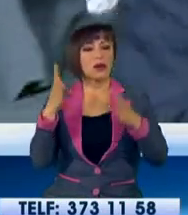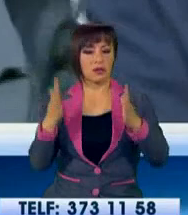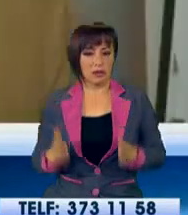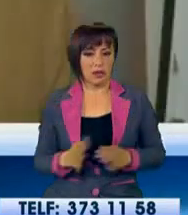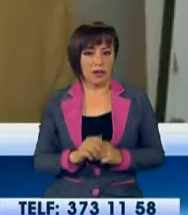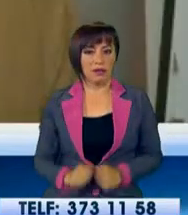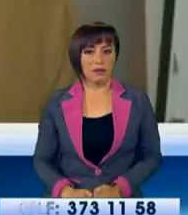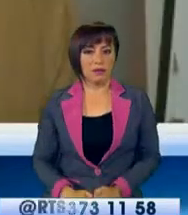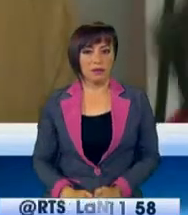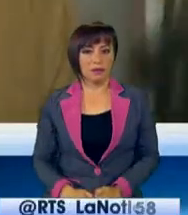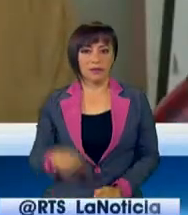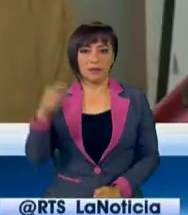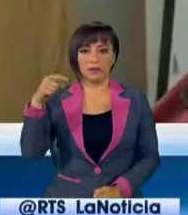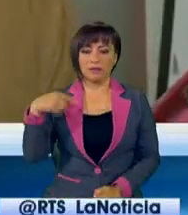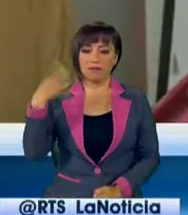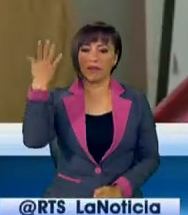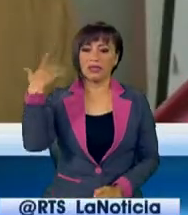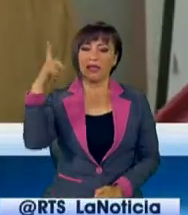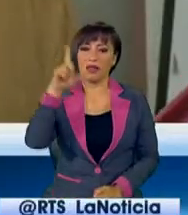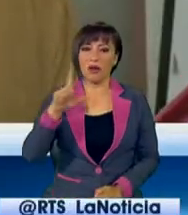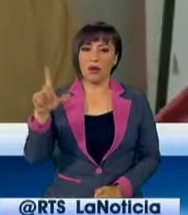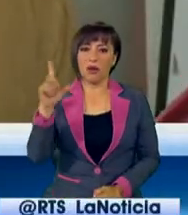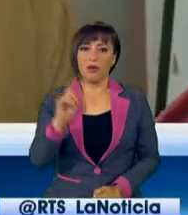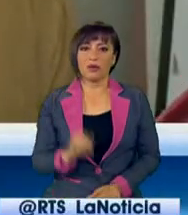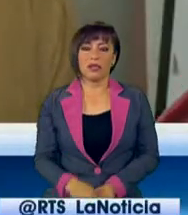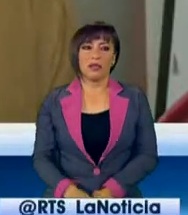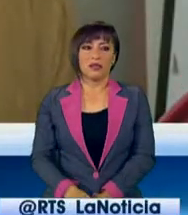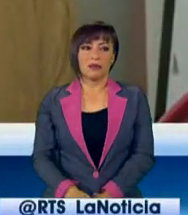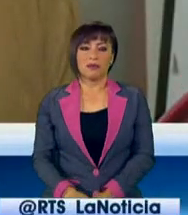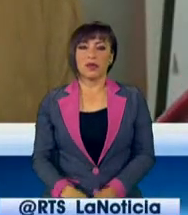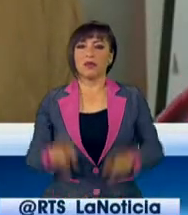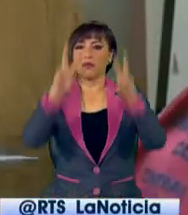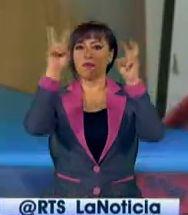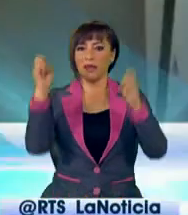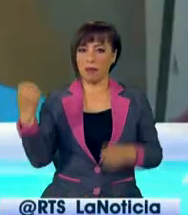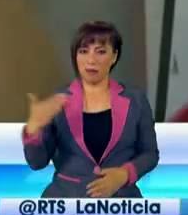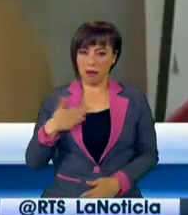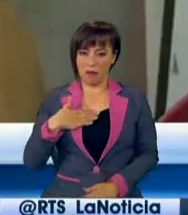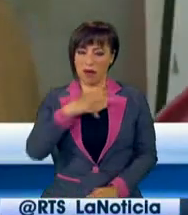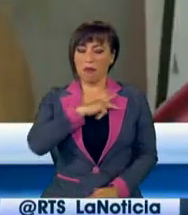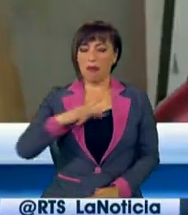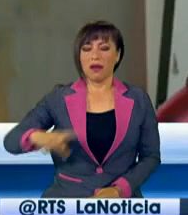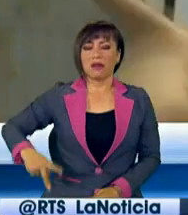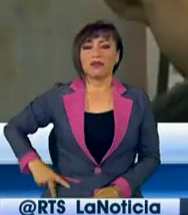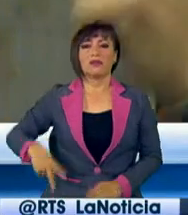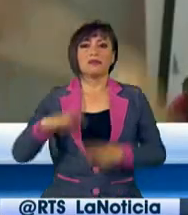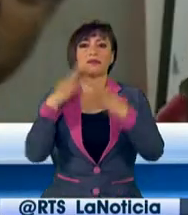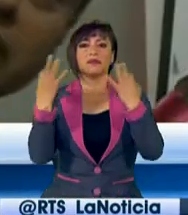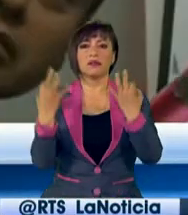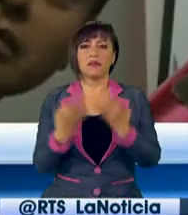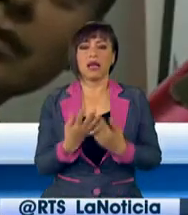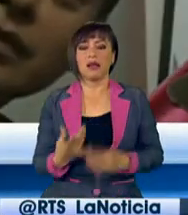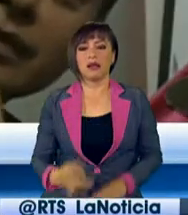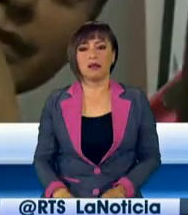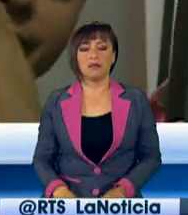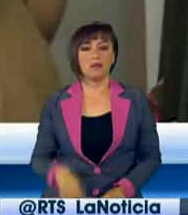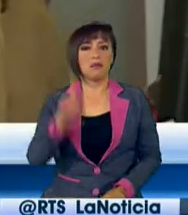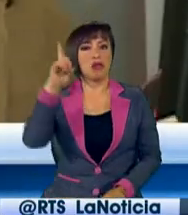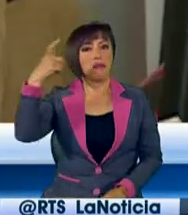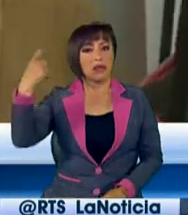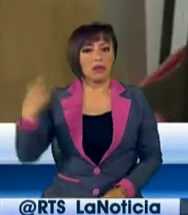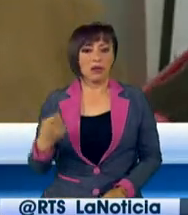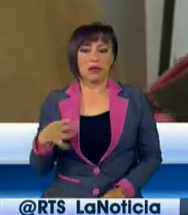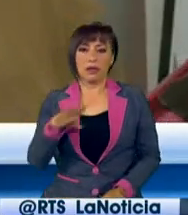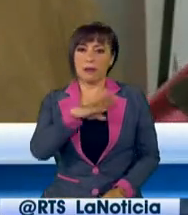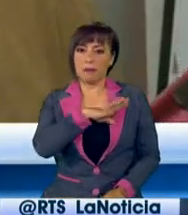lunes. Cuando se hizo público ese tema, cuando alguien maliciosamente subió a las